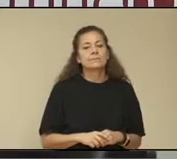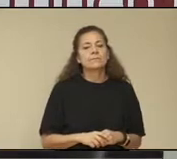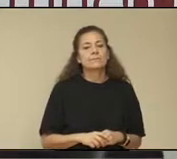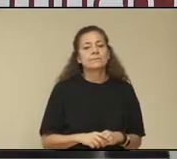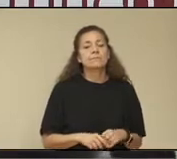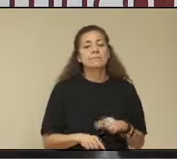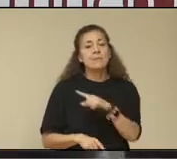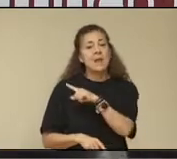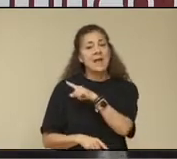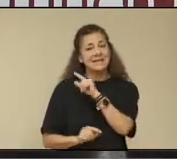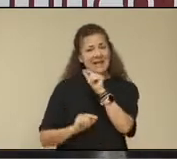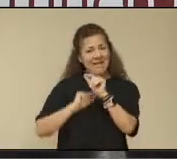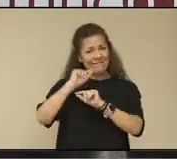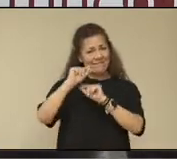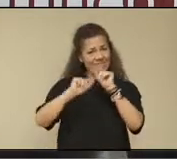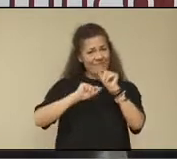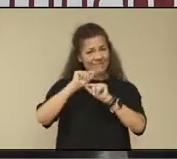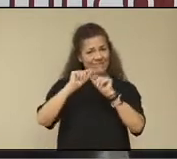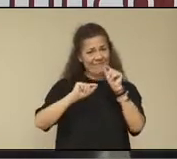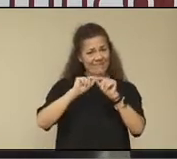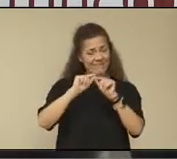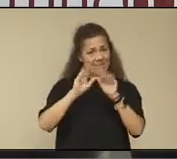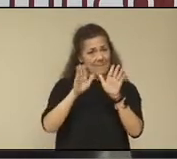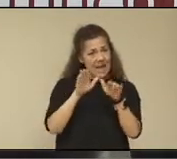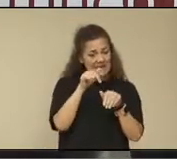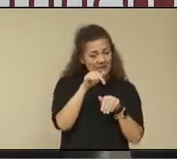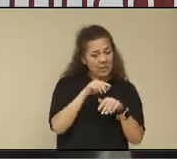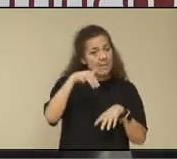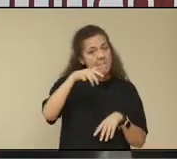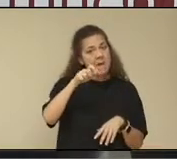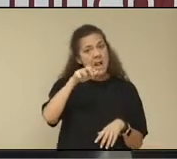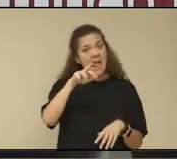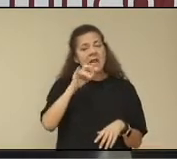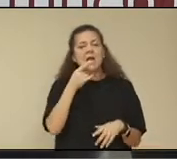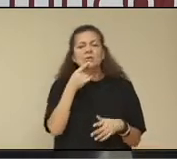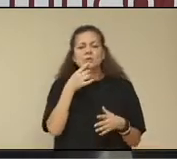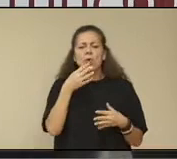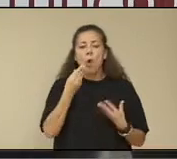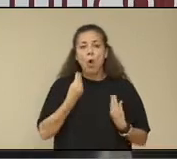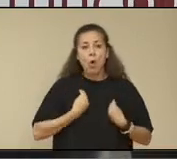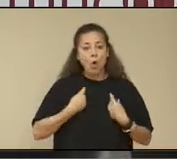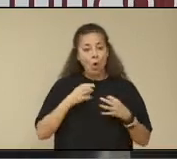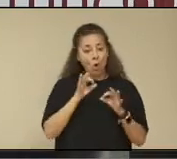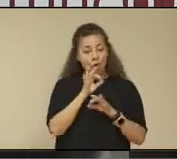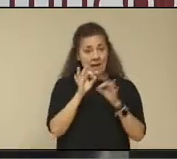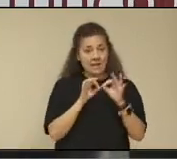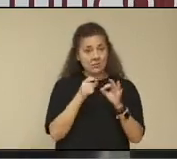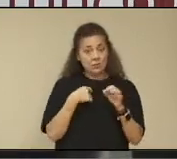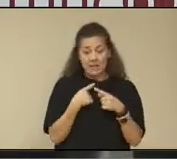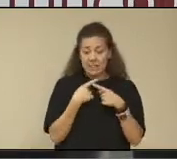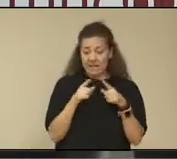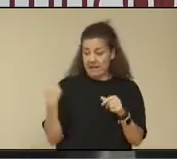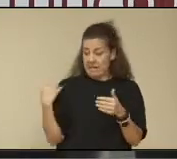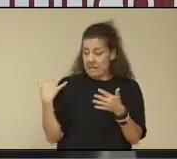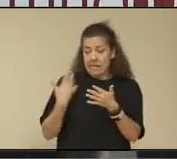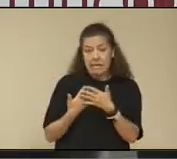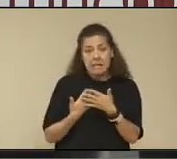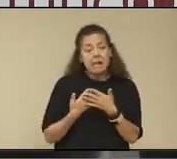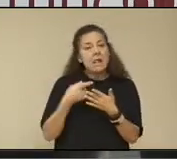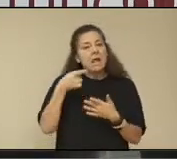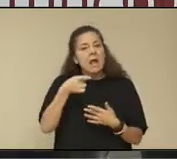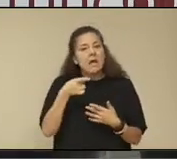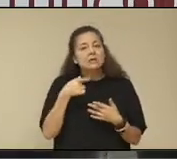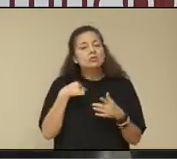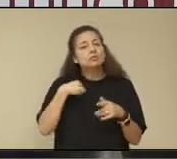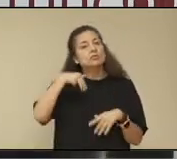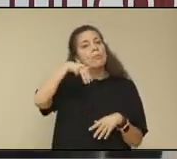El parásito de la malaria es un organismo que es, a diferencia de los que hemos visto hasta ahora, es un organismo